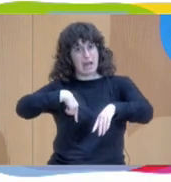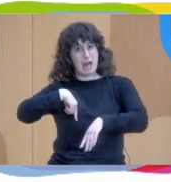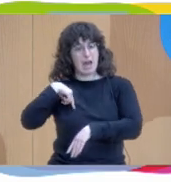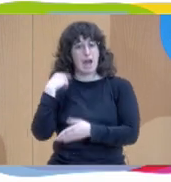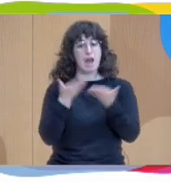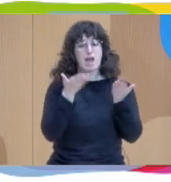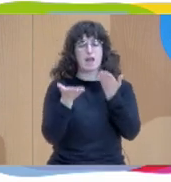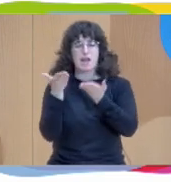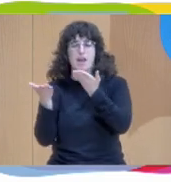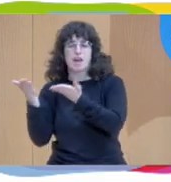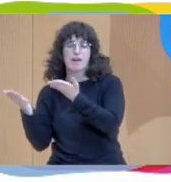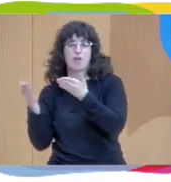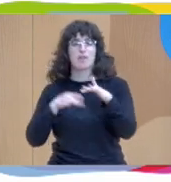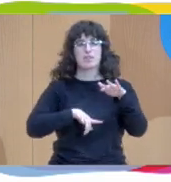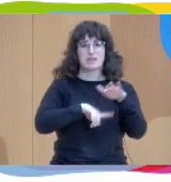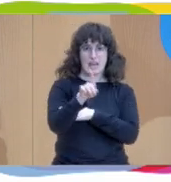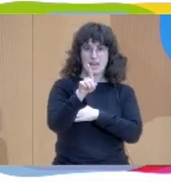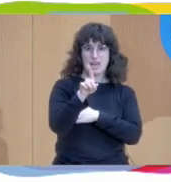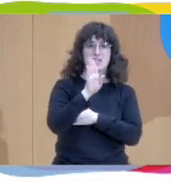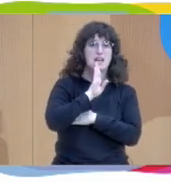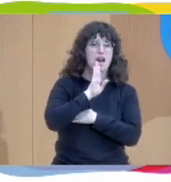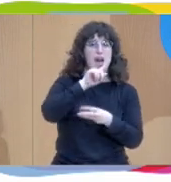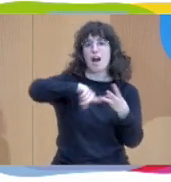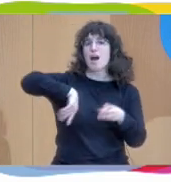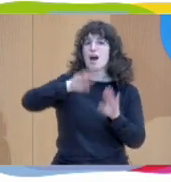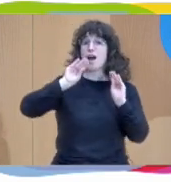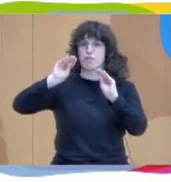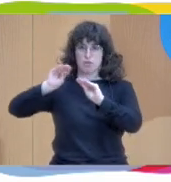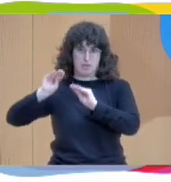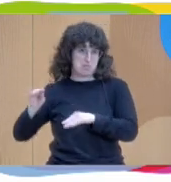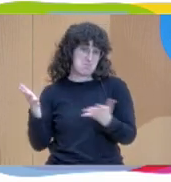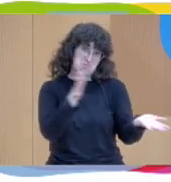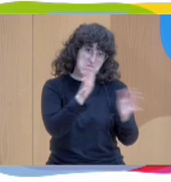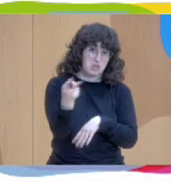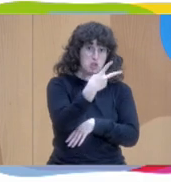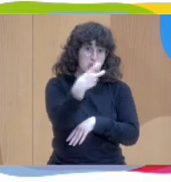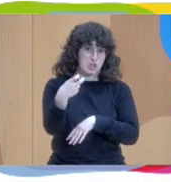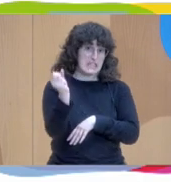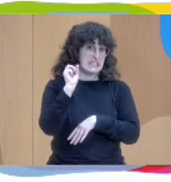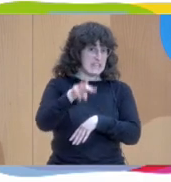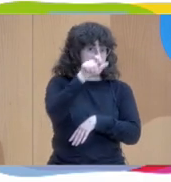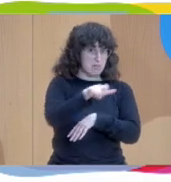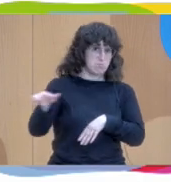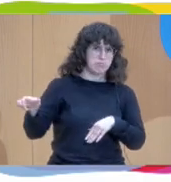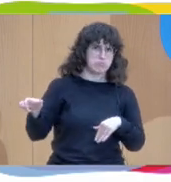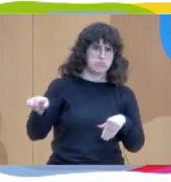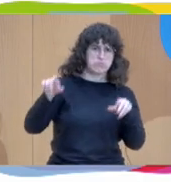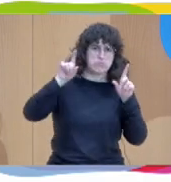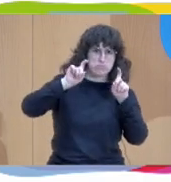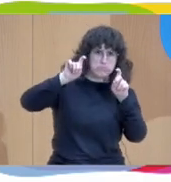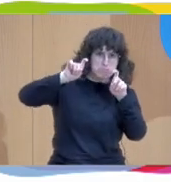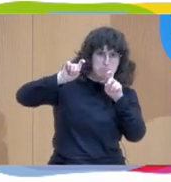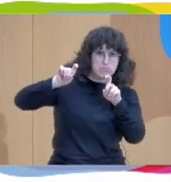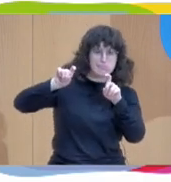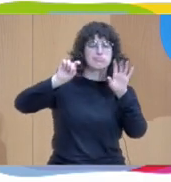desarrollo de toda esta eh formación que os cuento unas 213 personas se han formado en este en esta